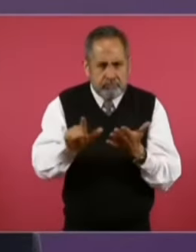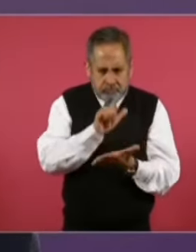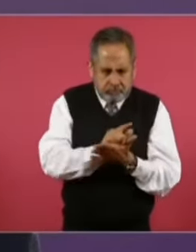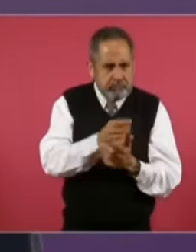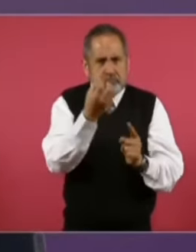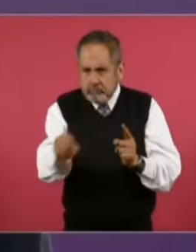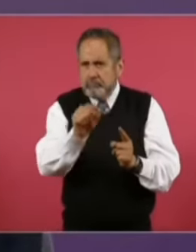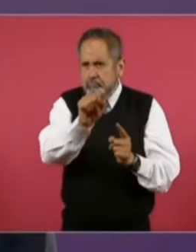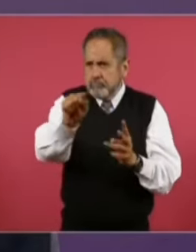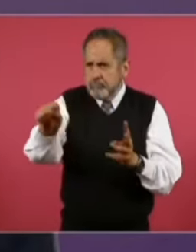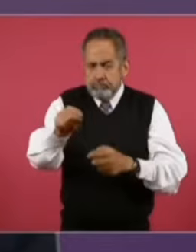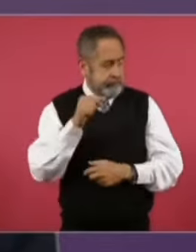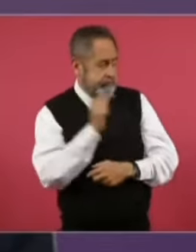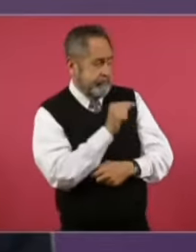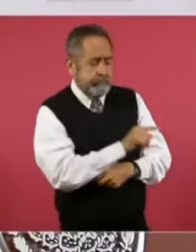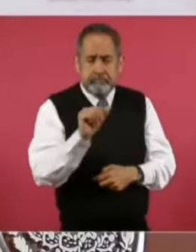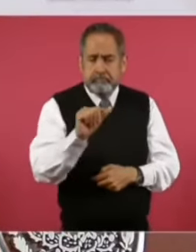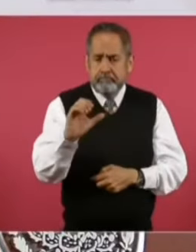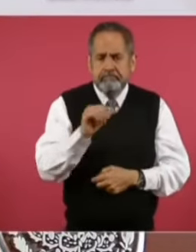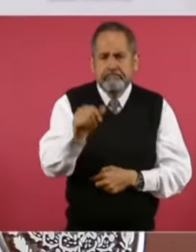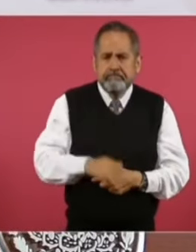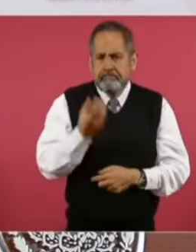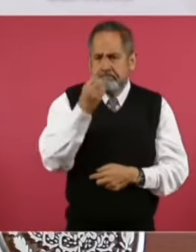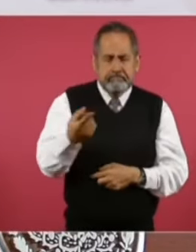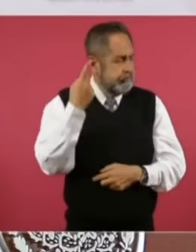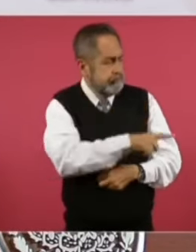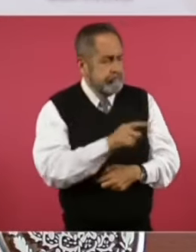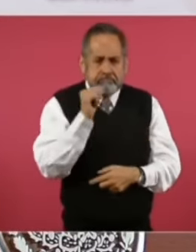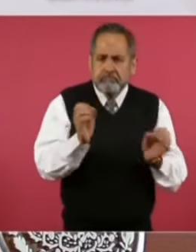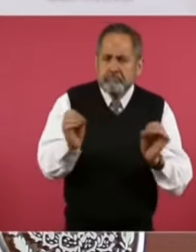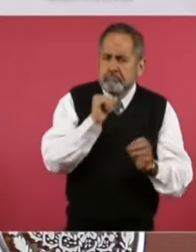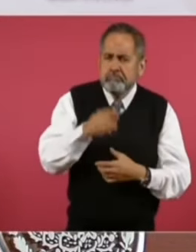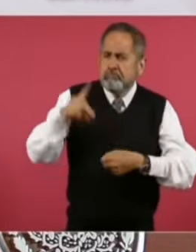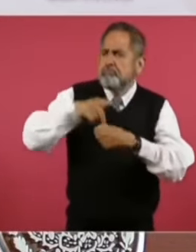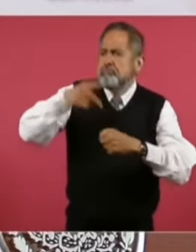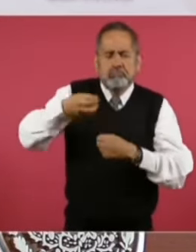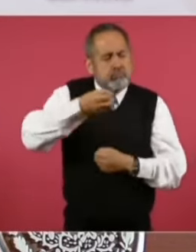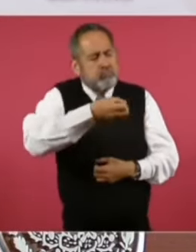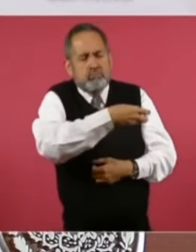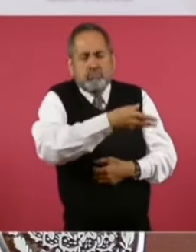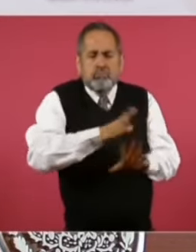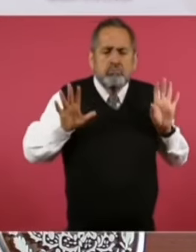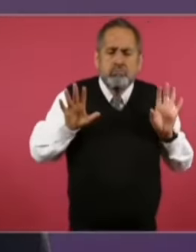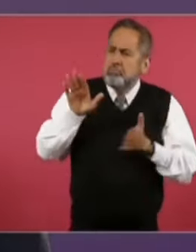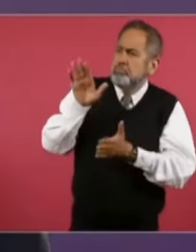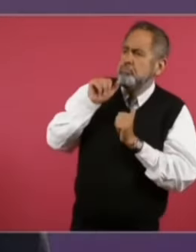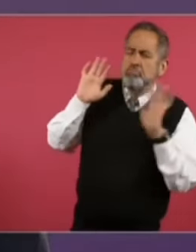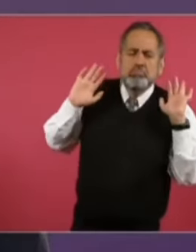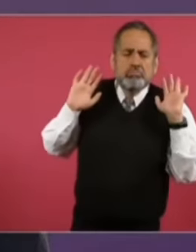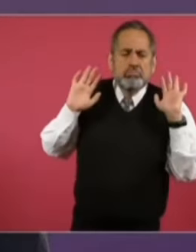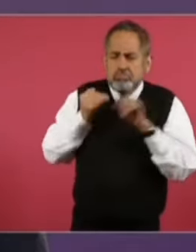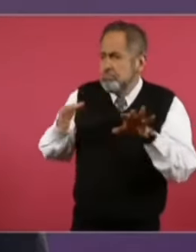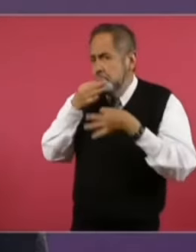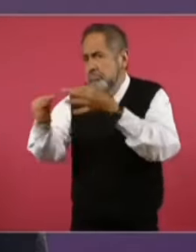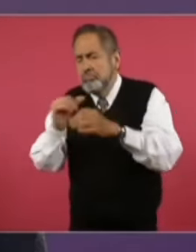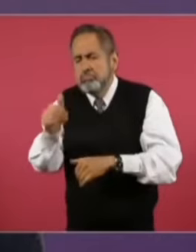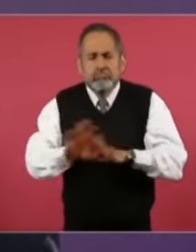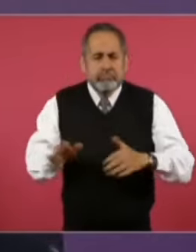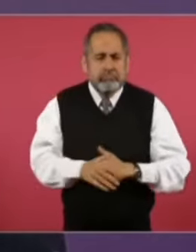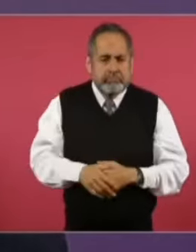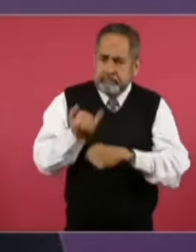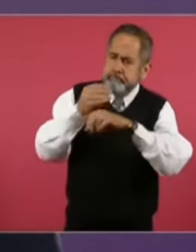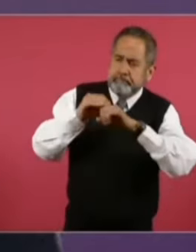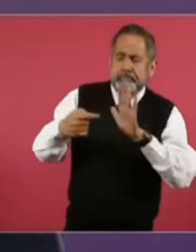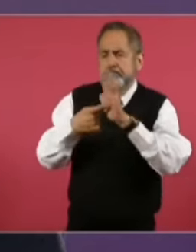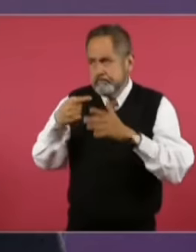ley les obliga. Estas que reciben, no se ven obligadas, no lo hacen, no informan. No